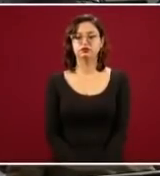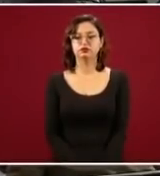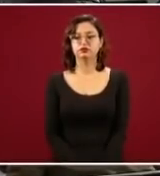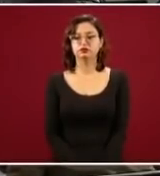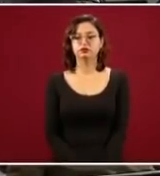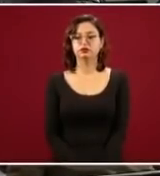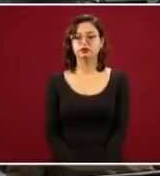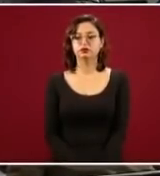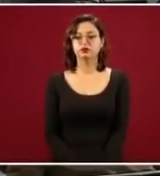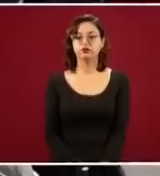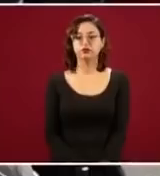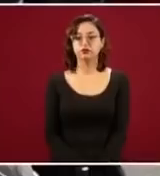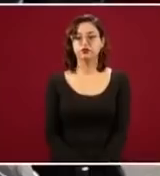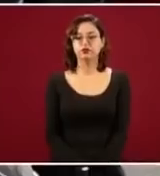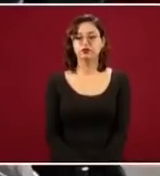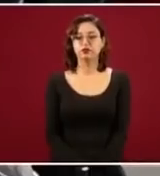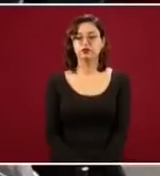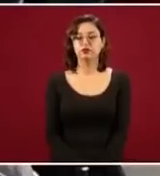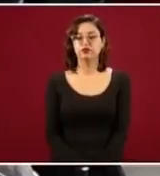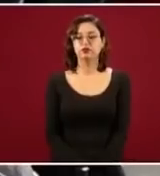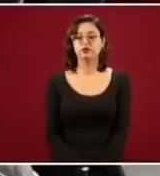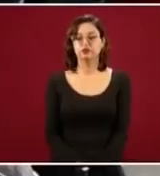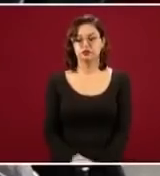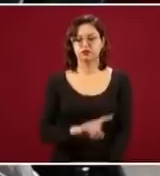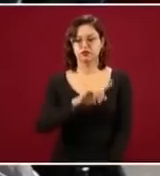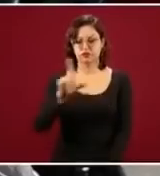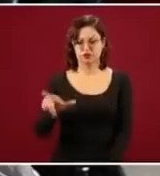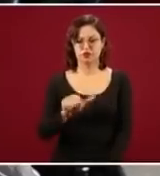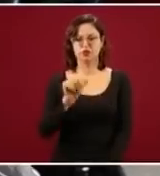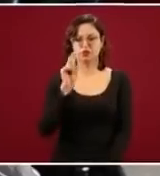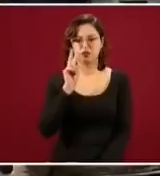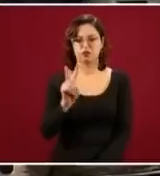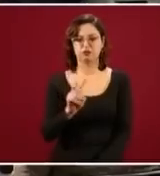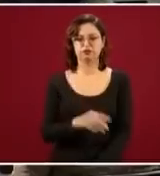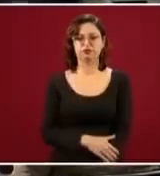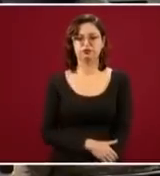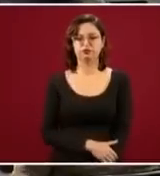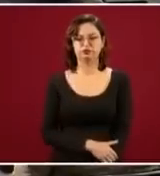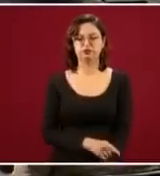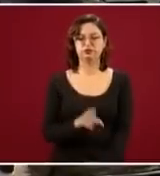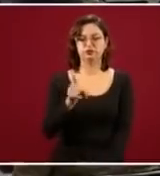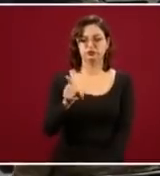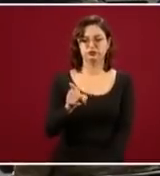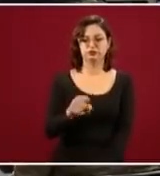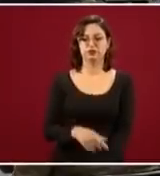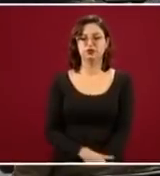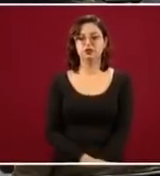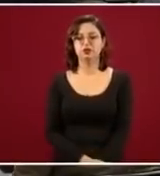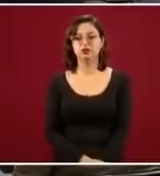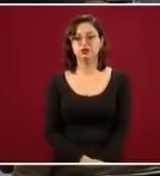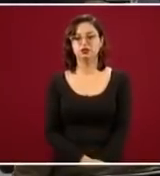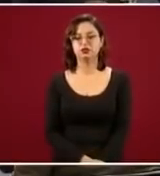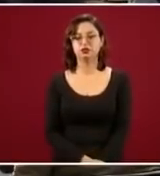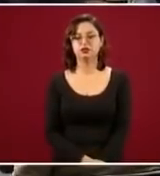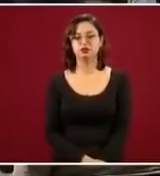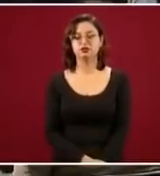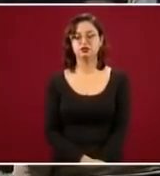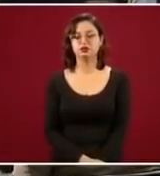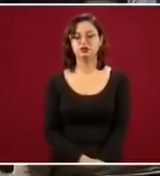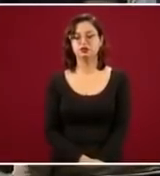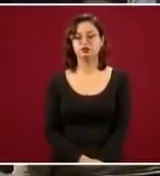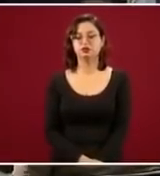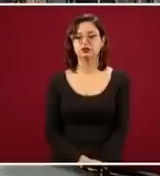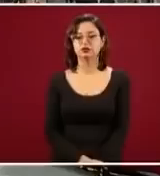Pues si me lo plantean, allá lo vemos, allá lo vemos. A ver tú, una compañera.